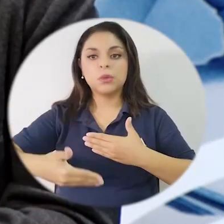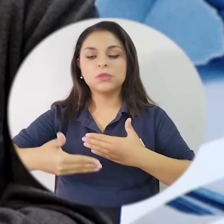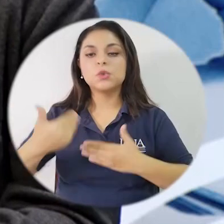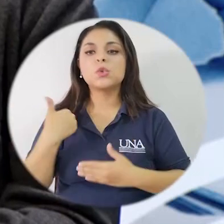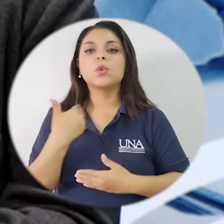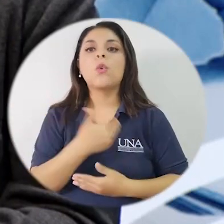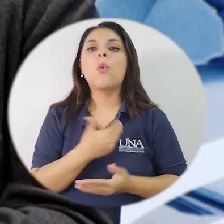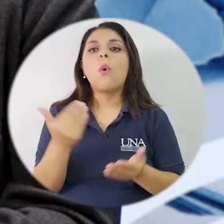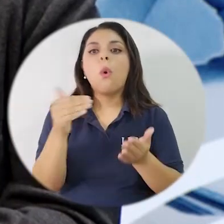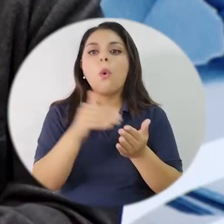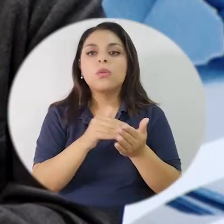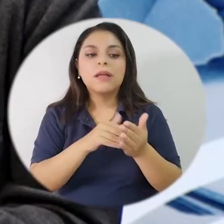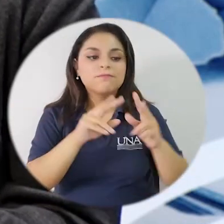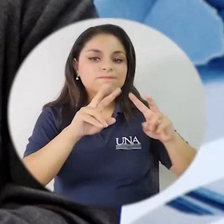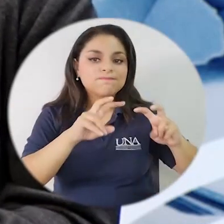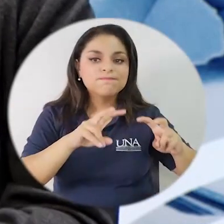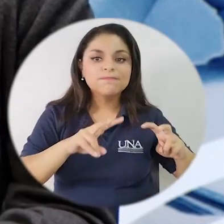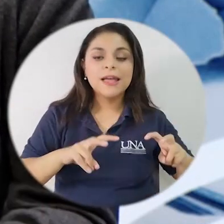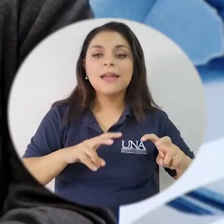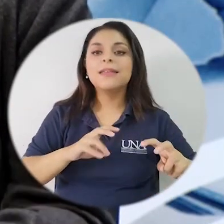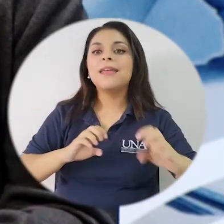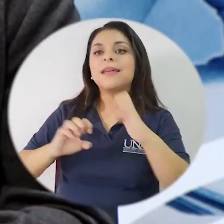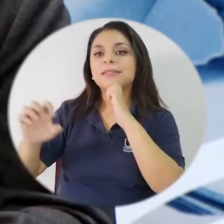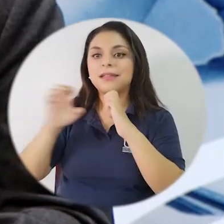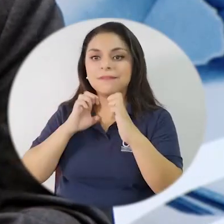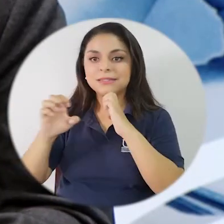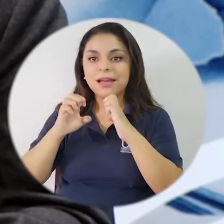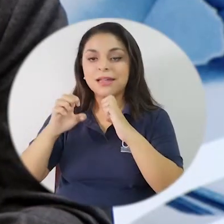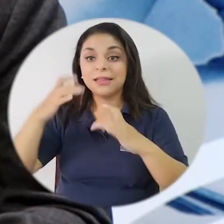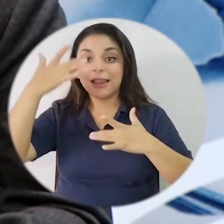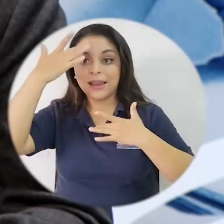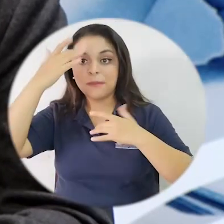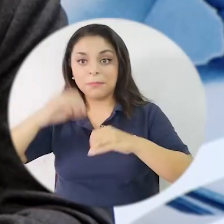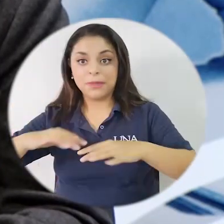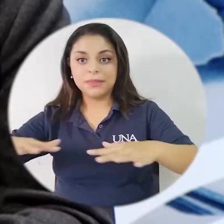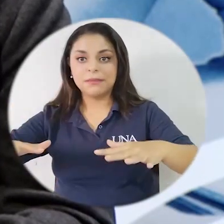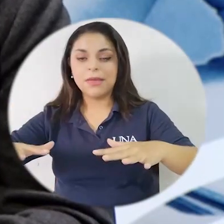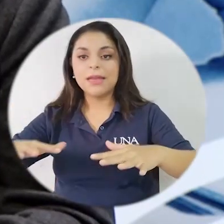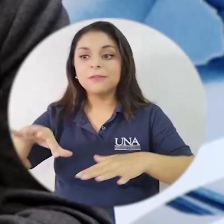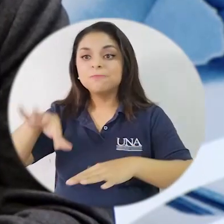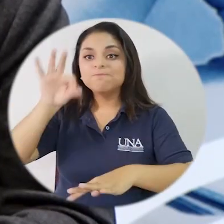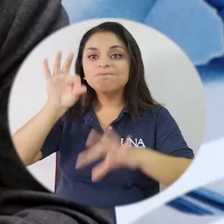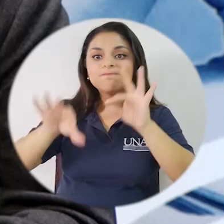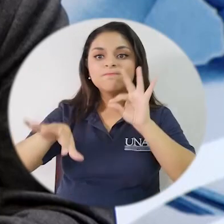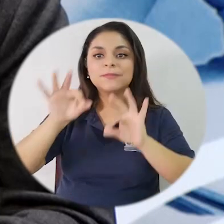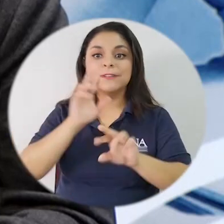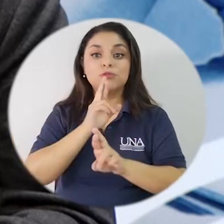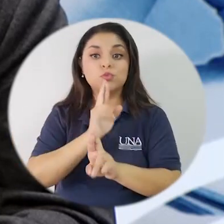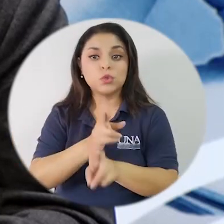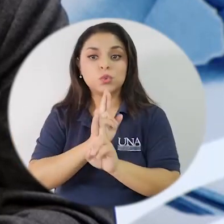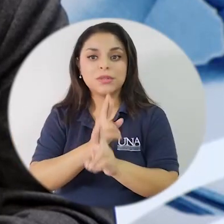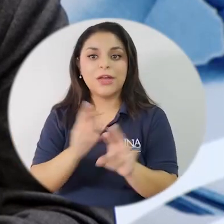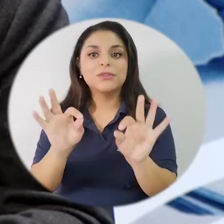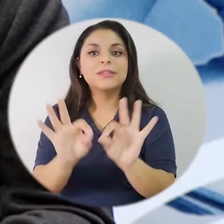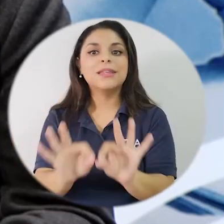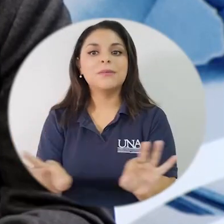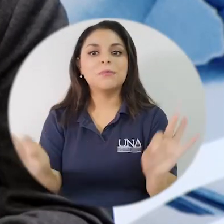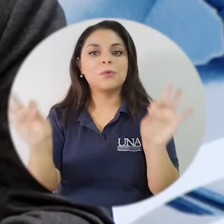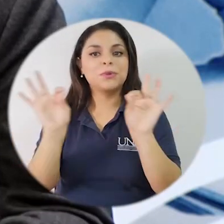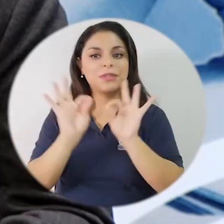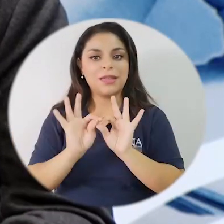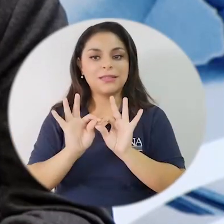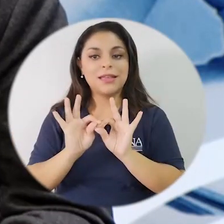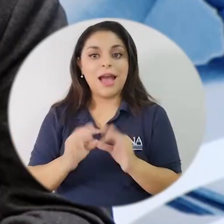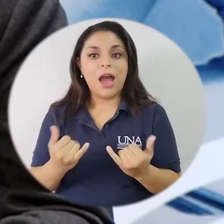poder entrevistar nuevamente en la pandemia y entonces encontramos unos resultados que nos parecen muy importantes y que es de lo cotidiano